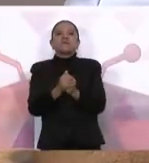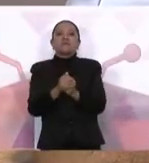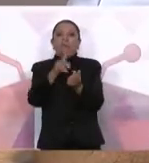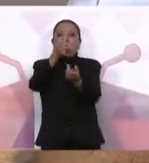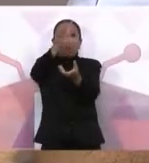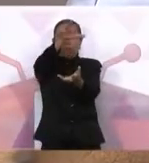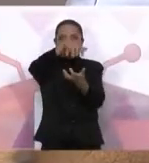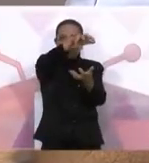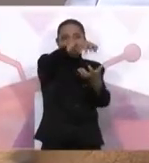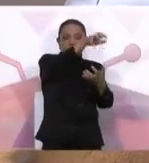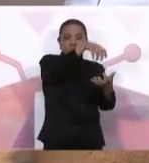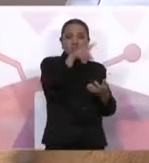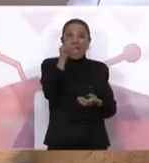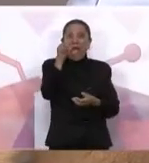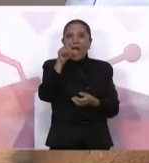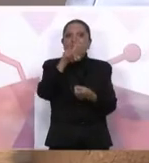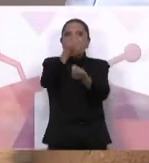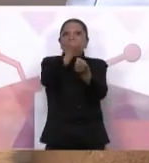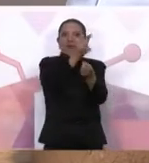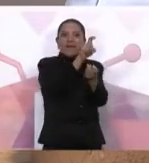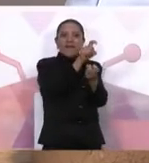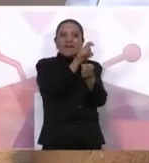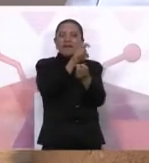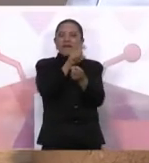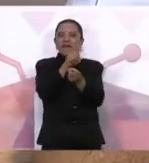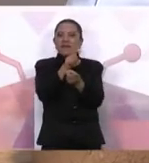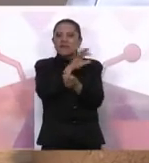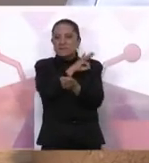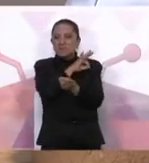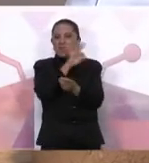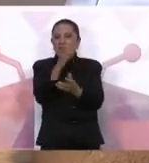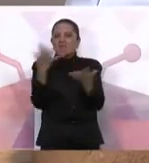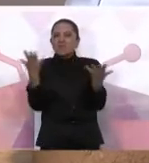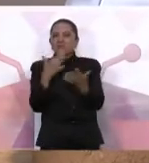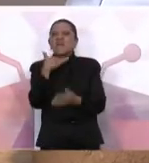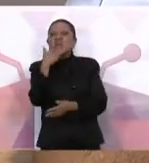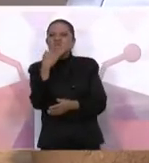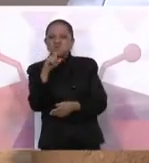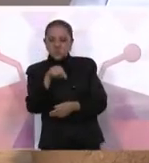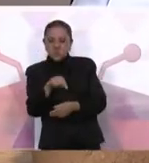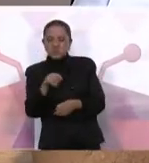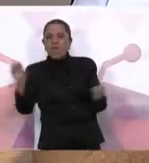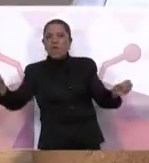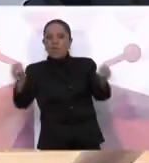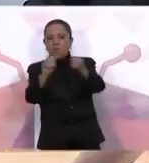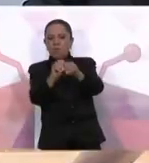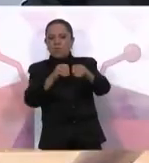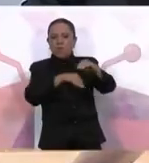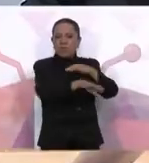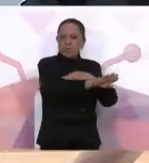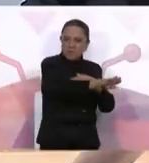lleven el agua contaminada a lugares donde no perjudicase